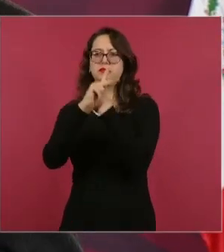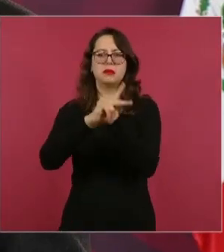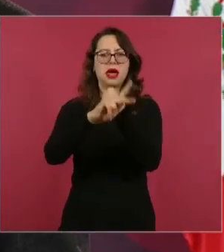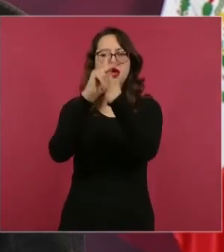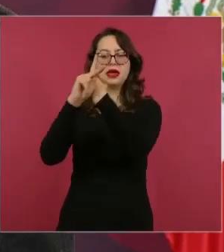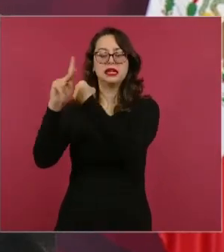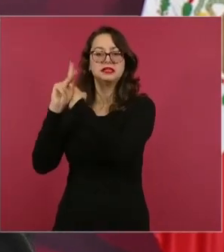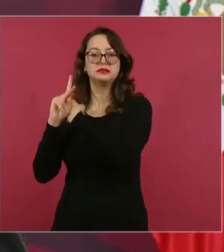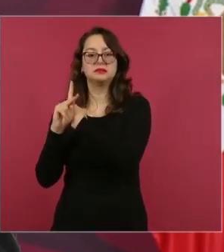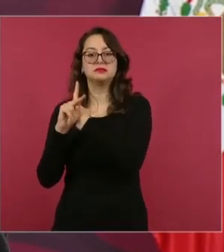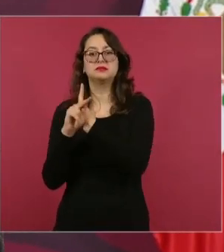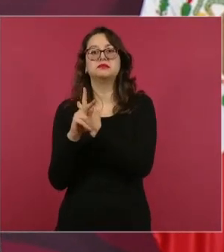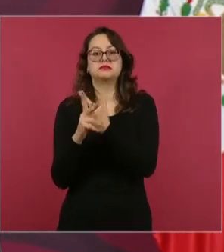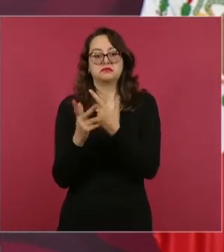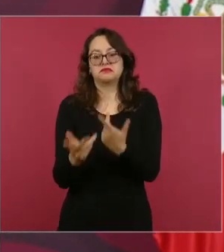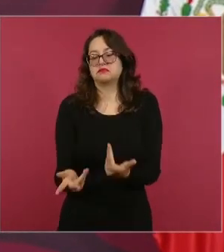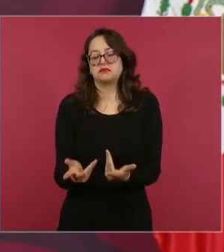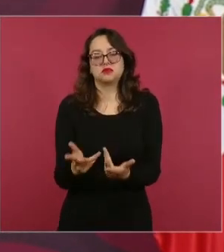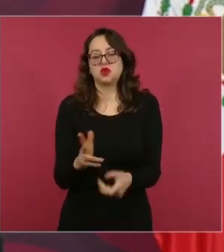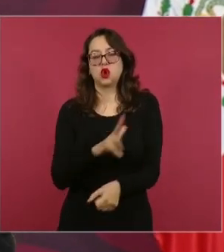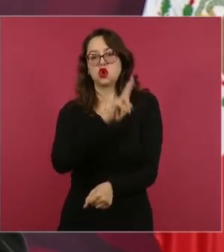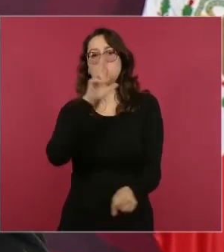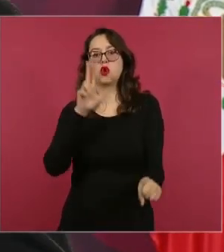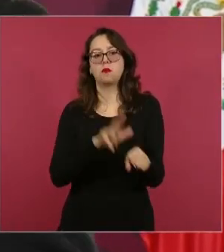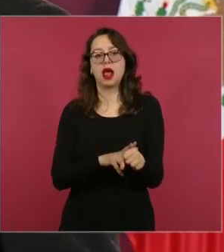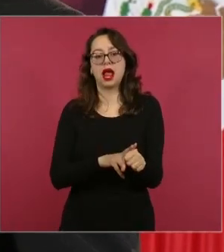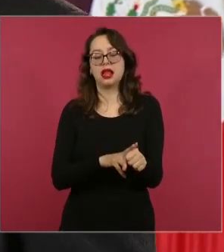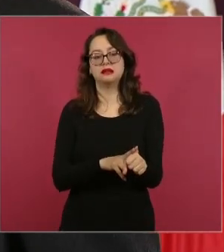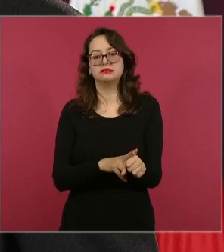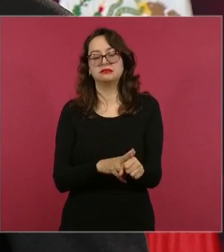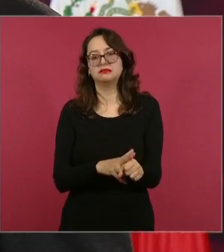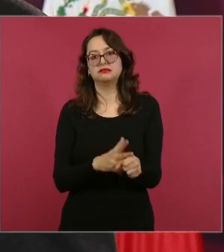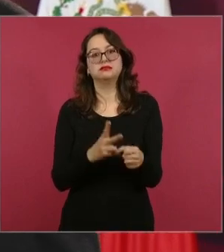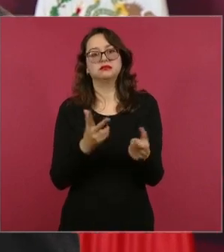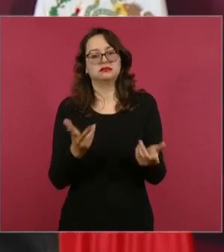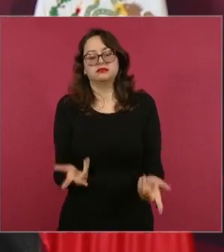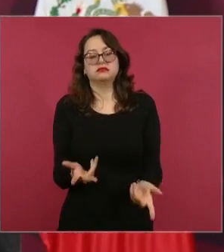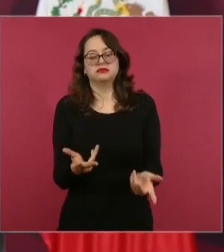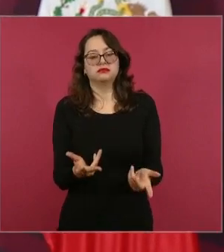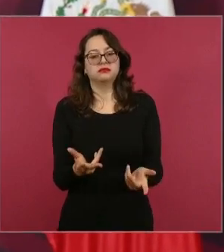mundo todos los países tienen